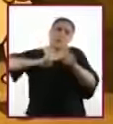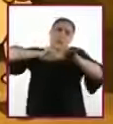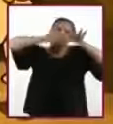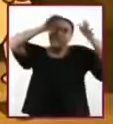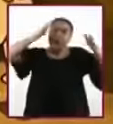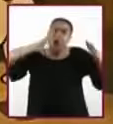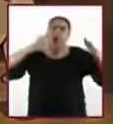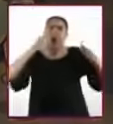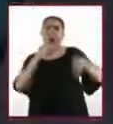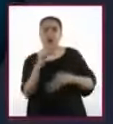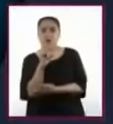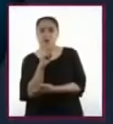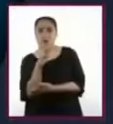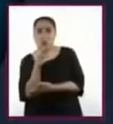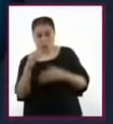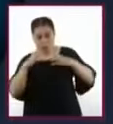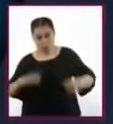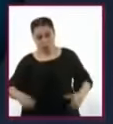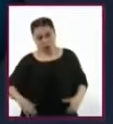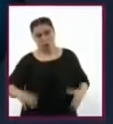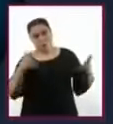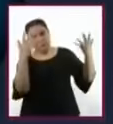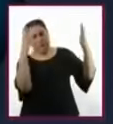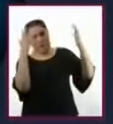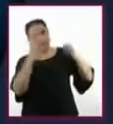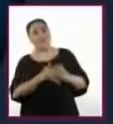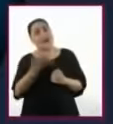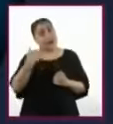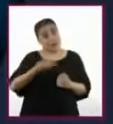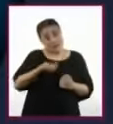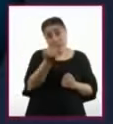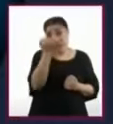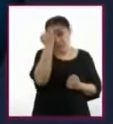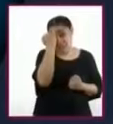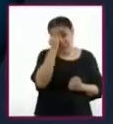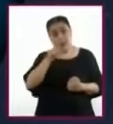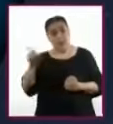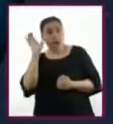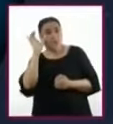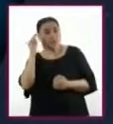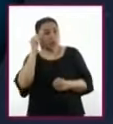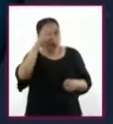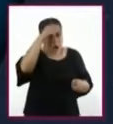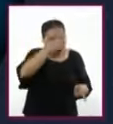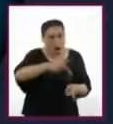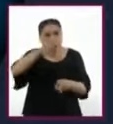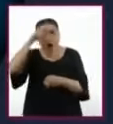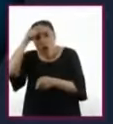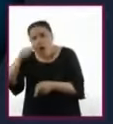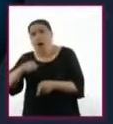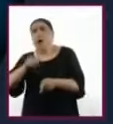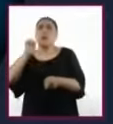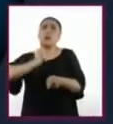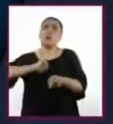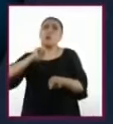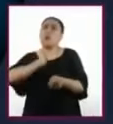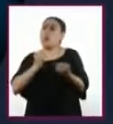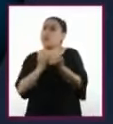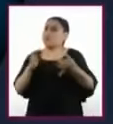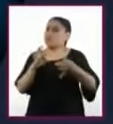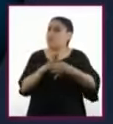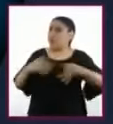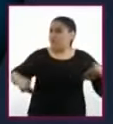sus cuerpos y manos. En lo que hoy conocemos como India y China, se han encontrado culturas con indicios de este lenguaje teatral y,